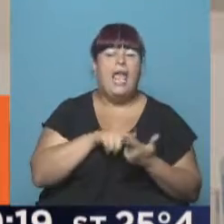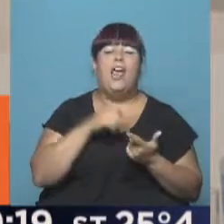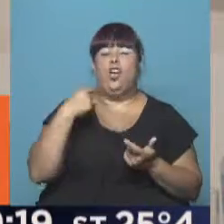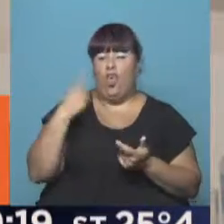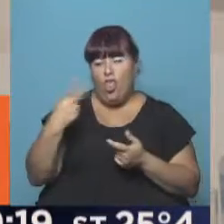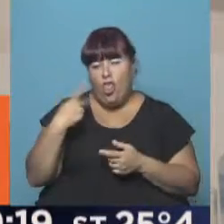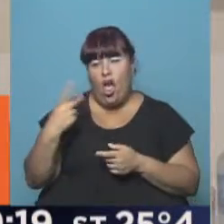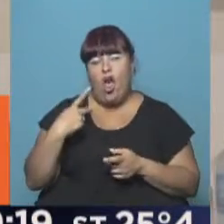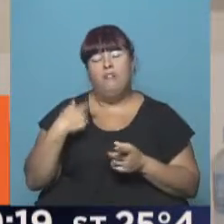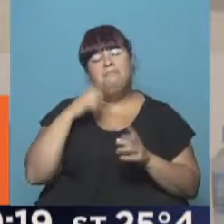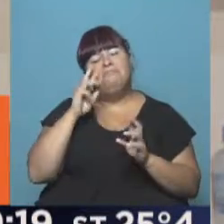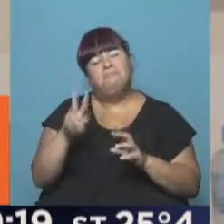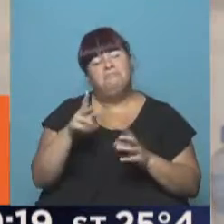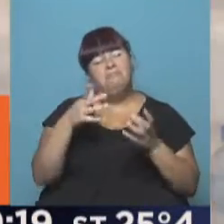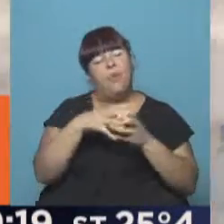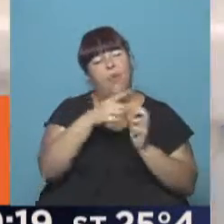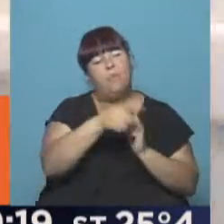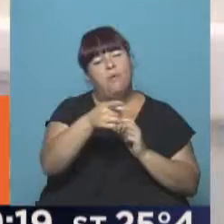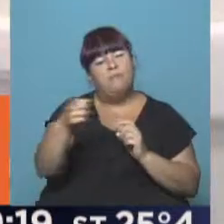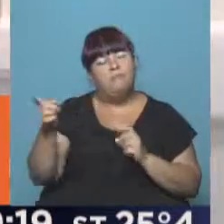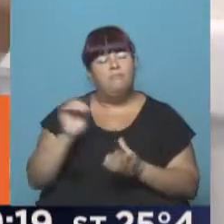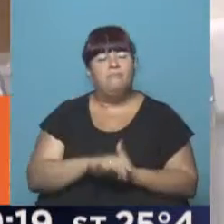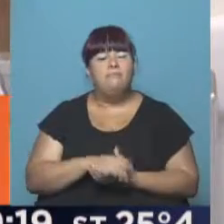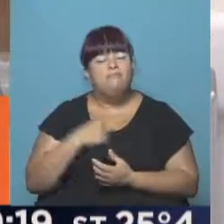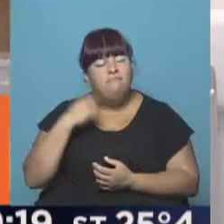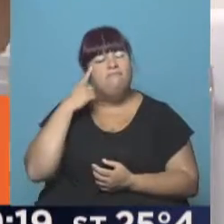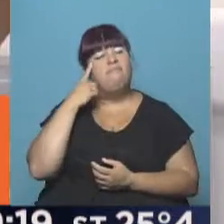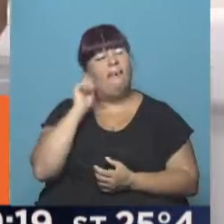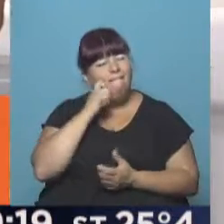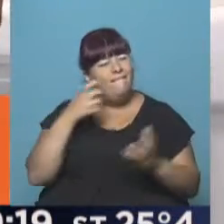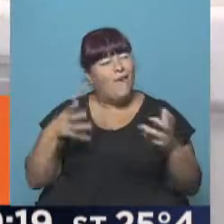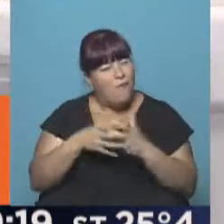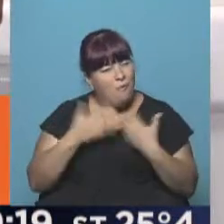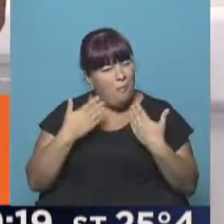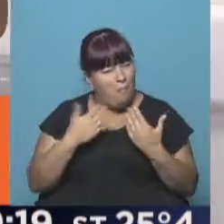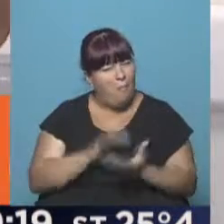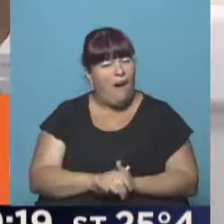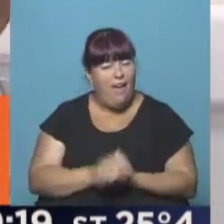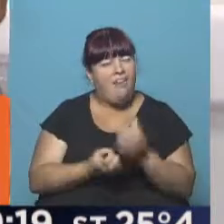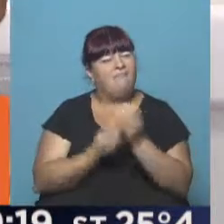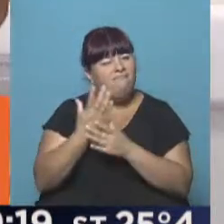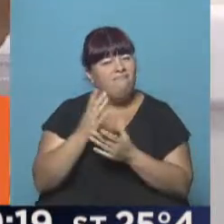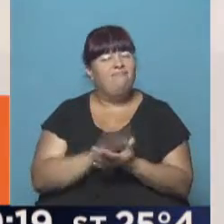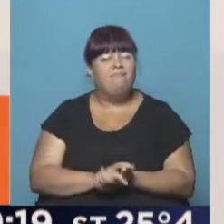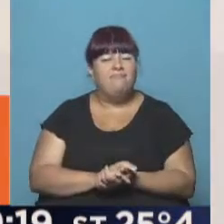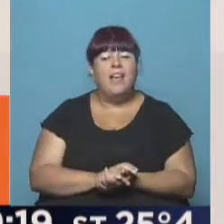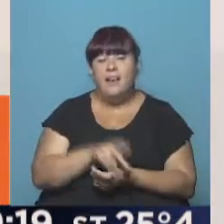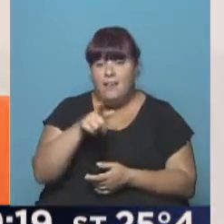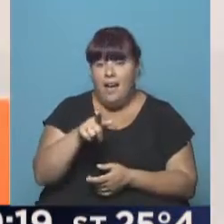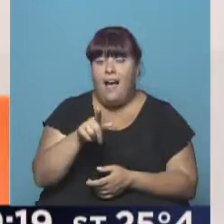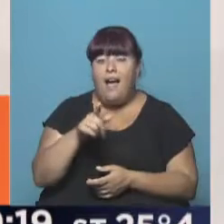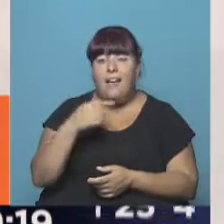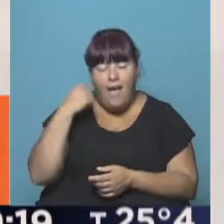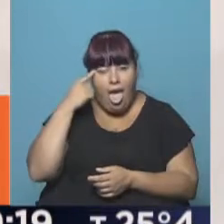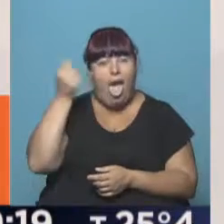yo estábamos un día mirando el elenco y dijimos qué buena banda podemos armar. Y ahí